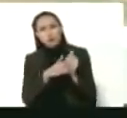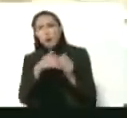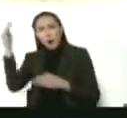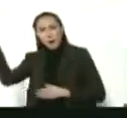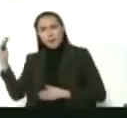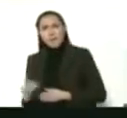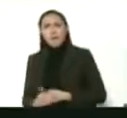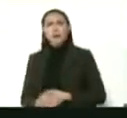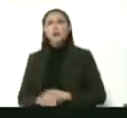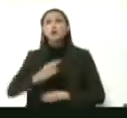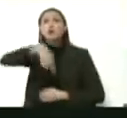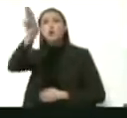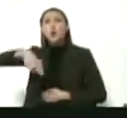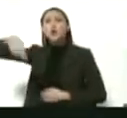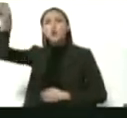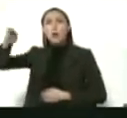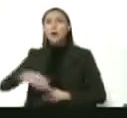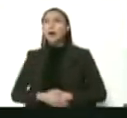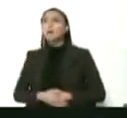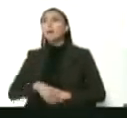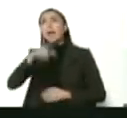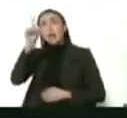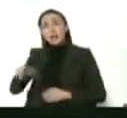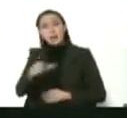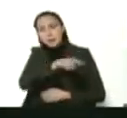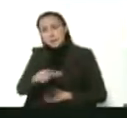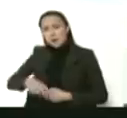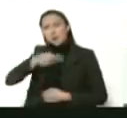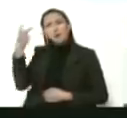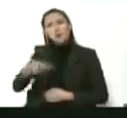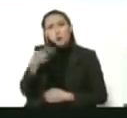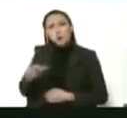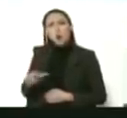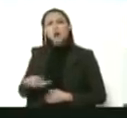Para otros asuntos de carácter político-diplomático,